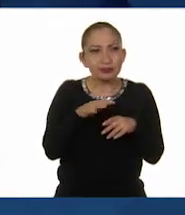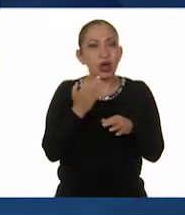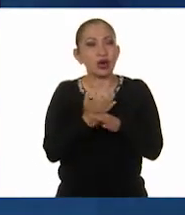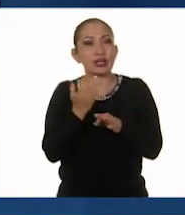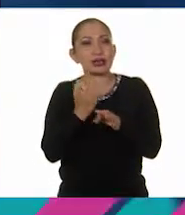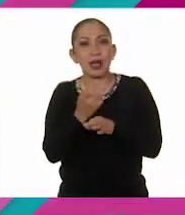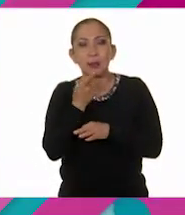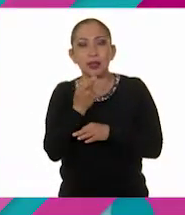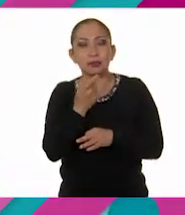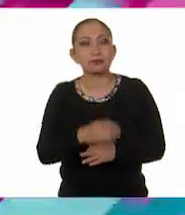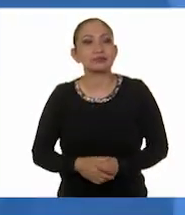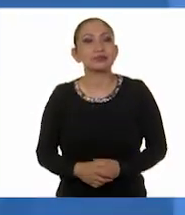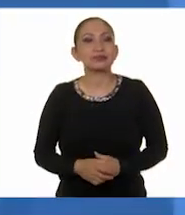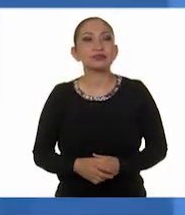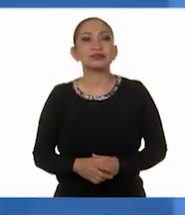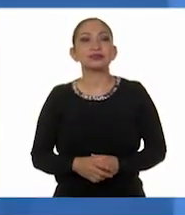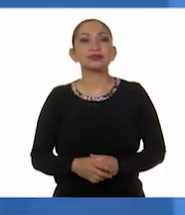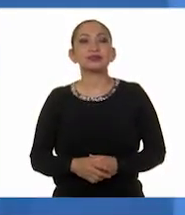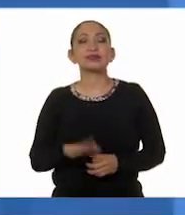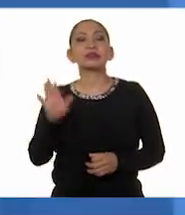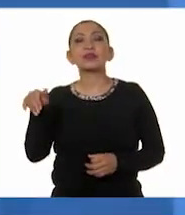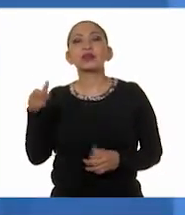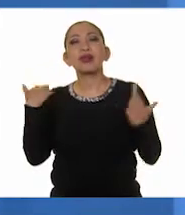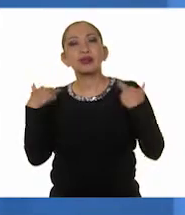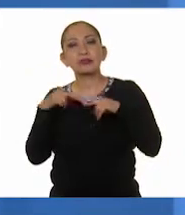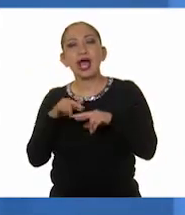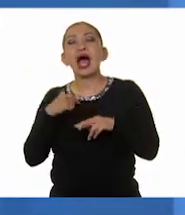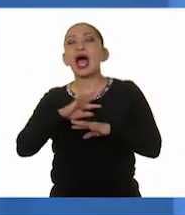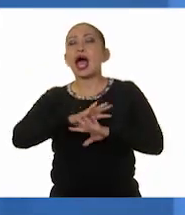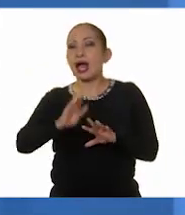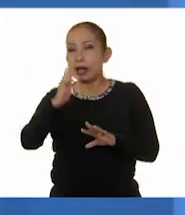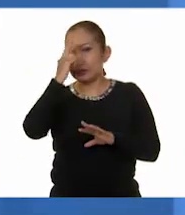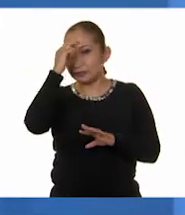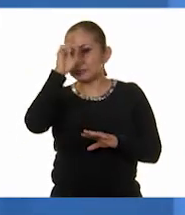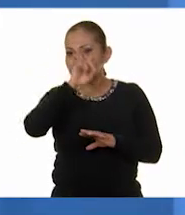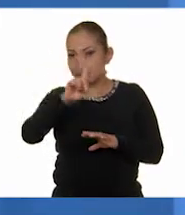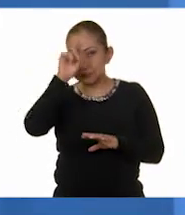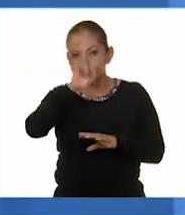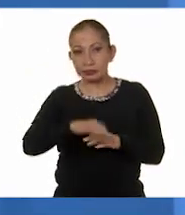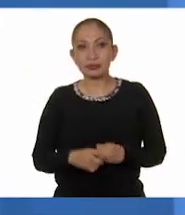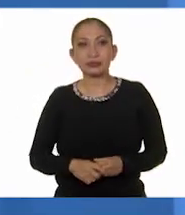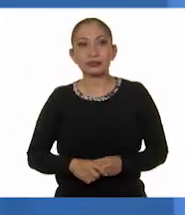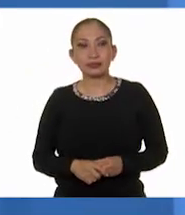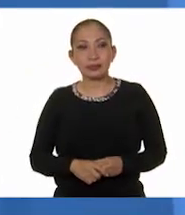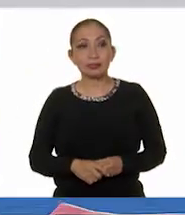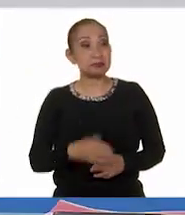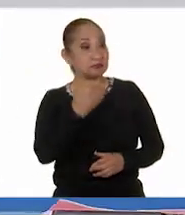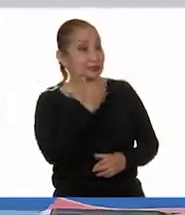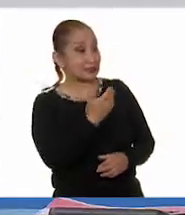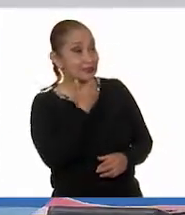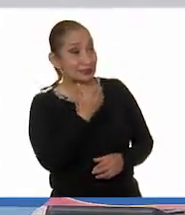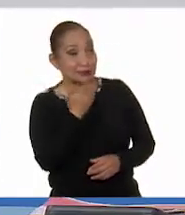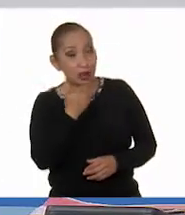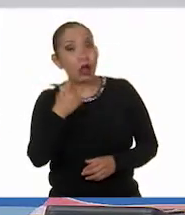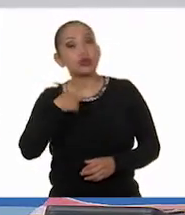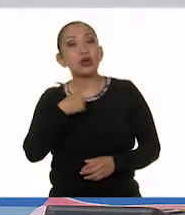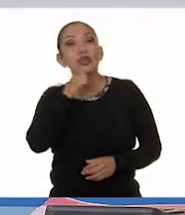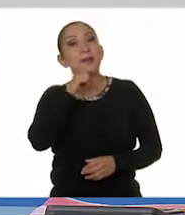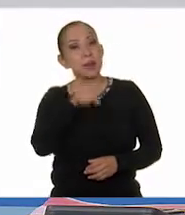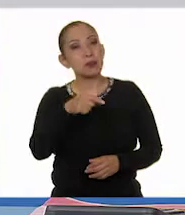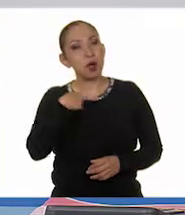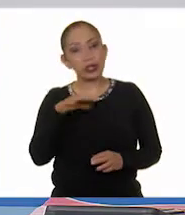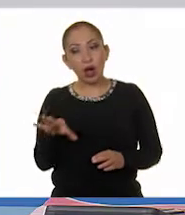haciendo referencia. Maestra, ya recordé la recomendación que nos dio. Ah, muy bien. Yo ahora voy